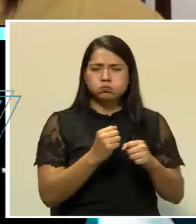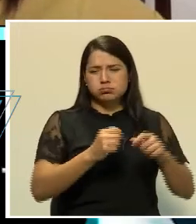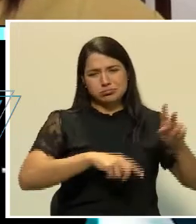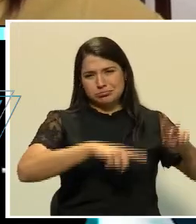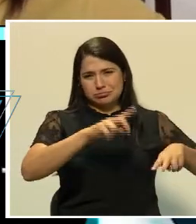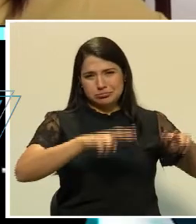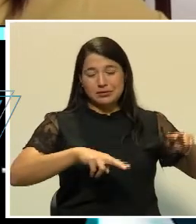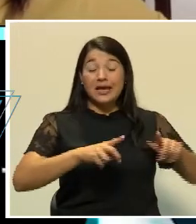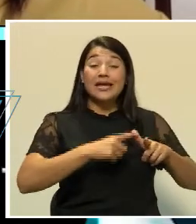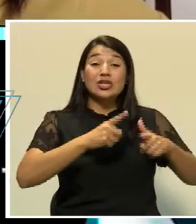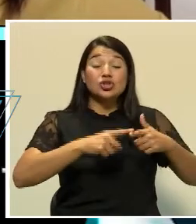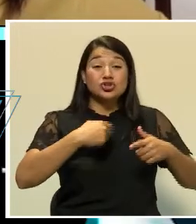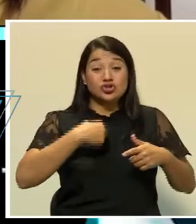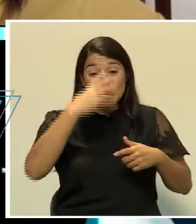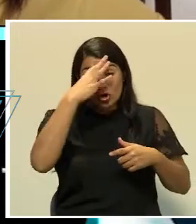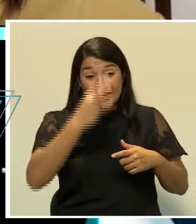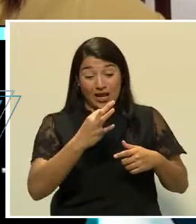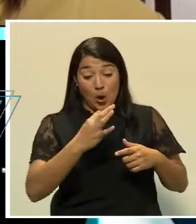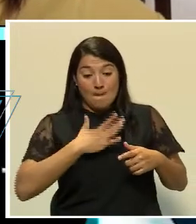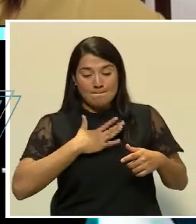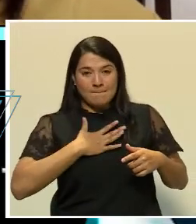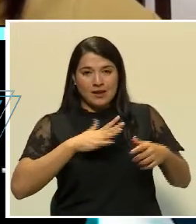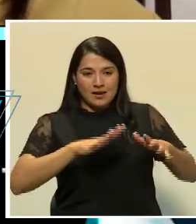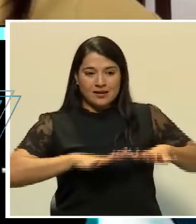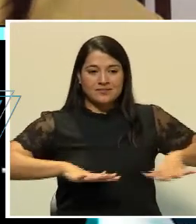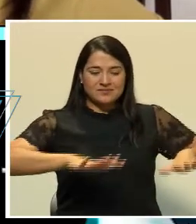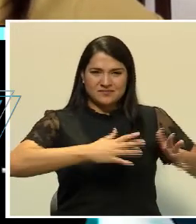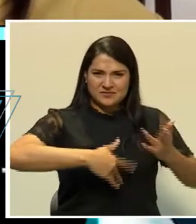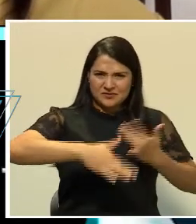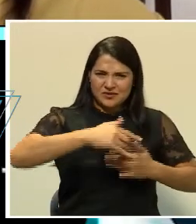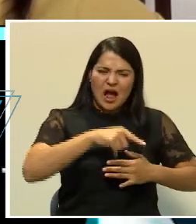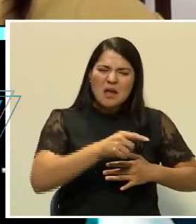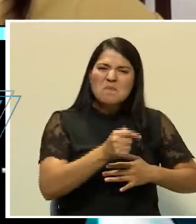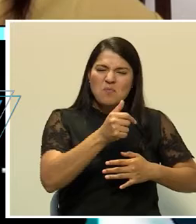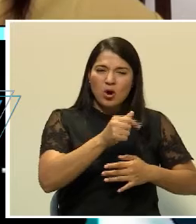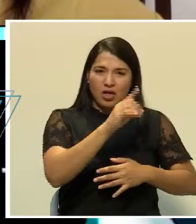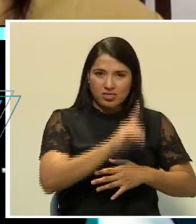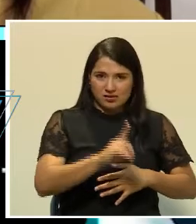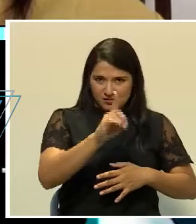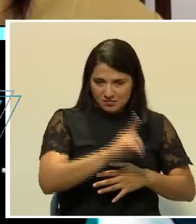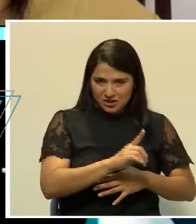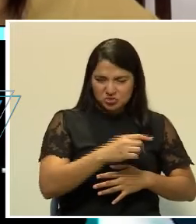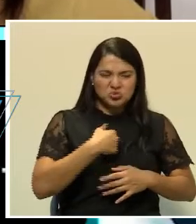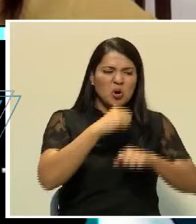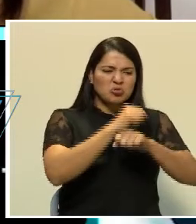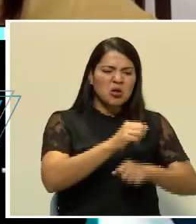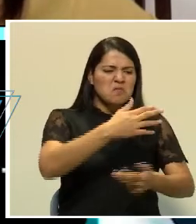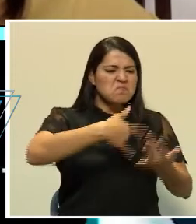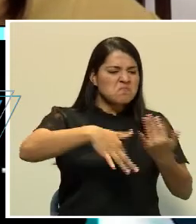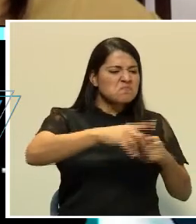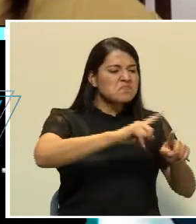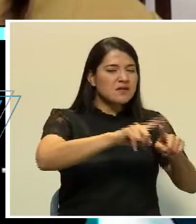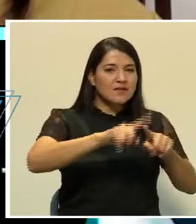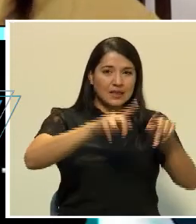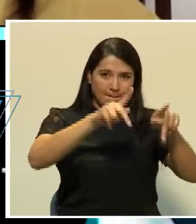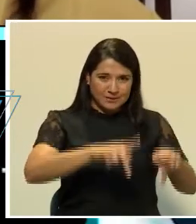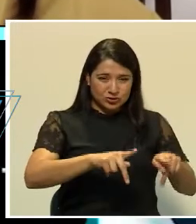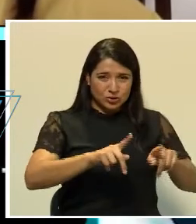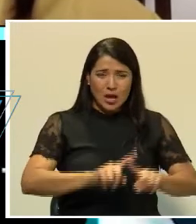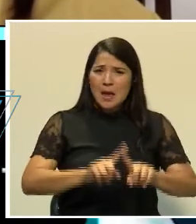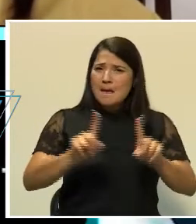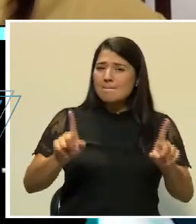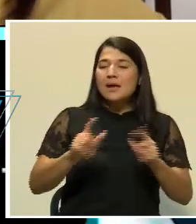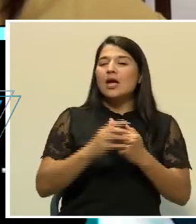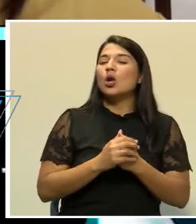creo que en realidad, al menos en este círculo, el tema de discriminación es menor. Pero así de fácil como ir a mencionar